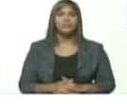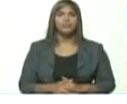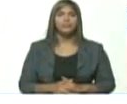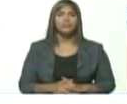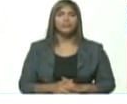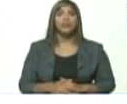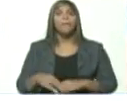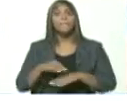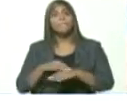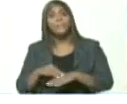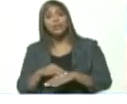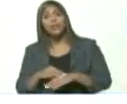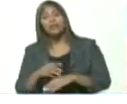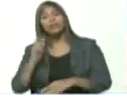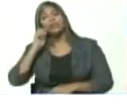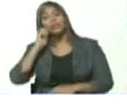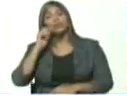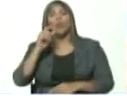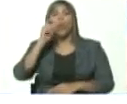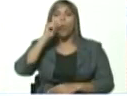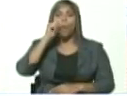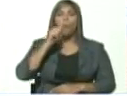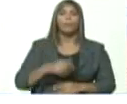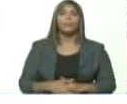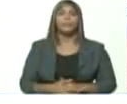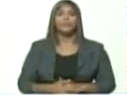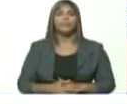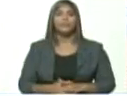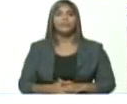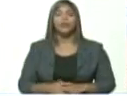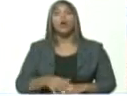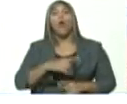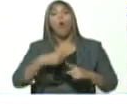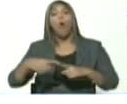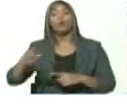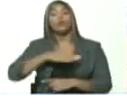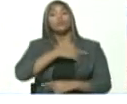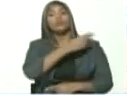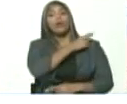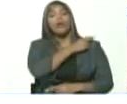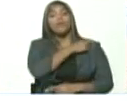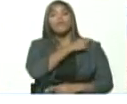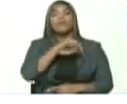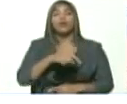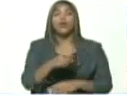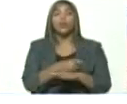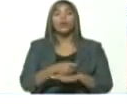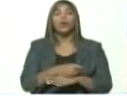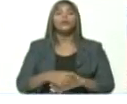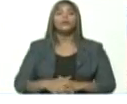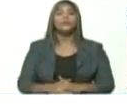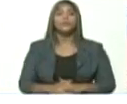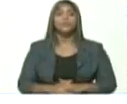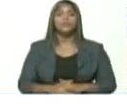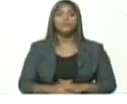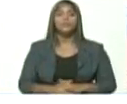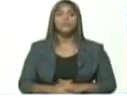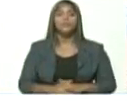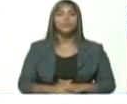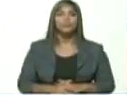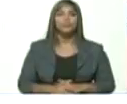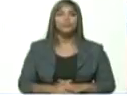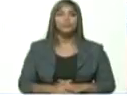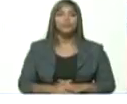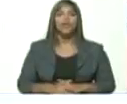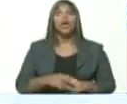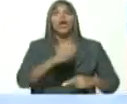compañeros ministros, compañeras ministras, altas autoridades del Estado, jefes y jefas de